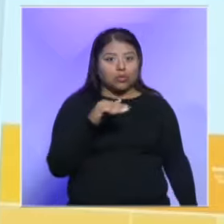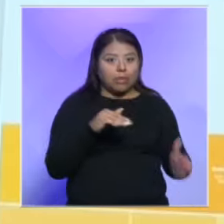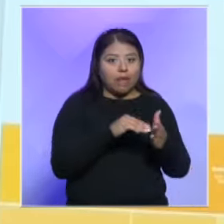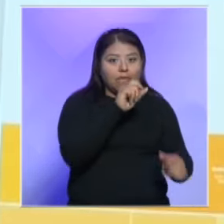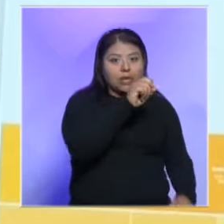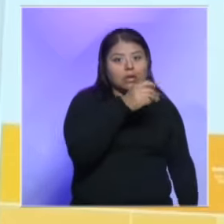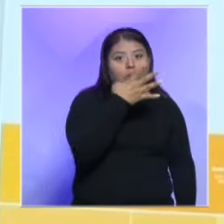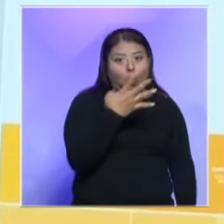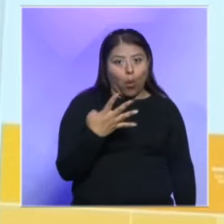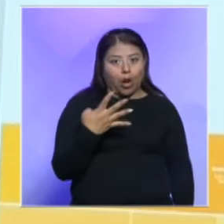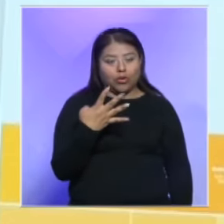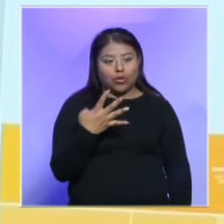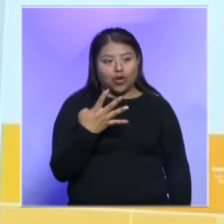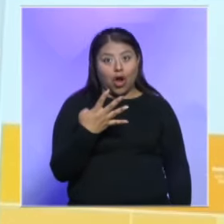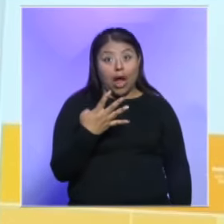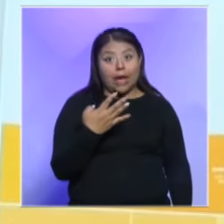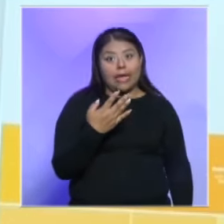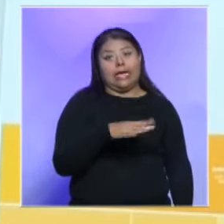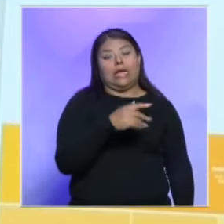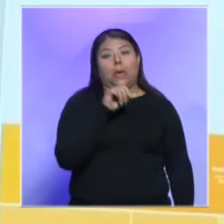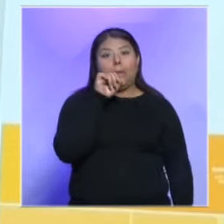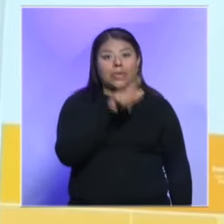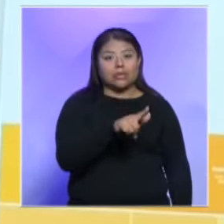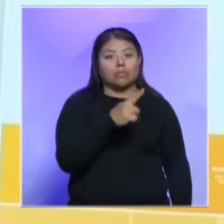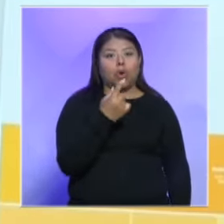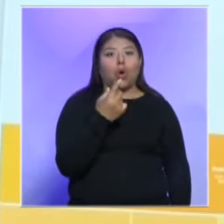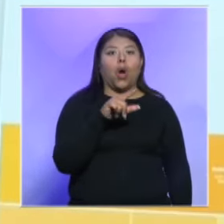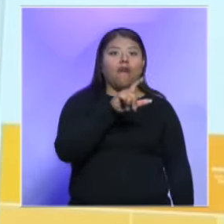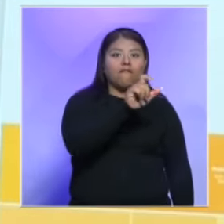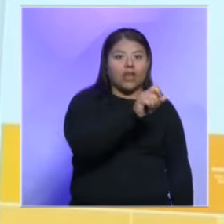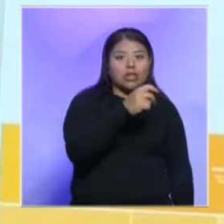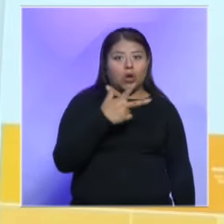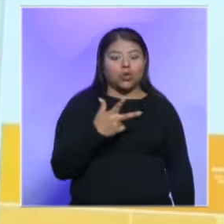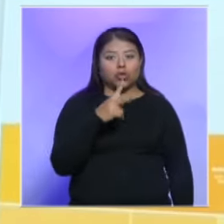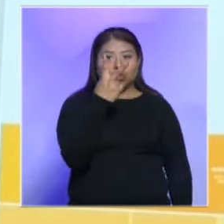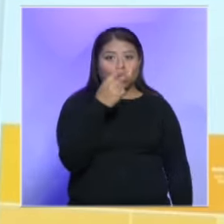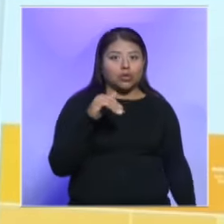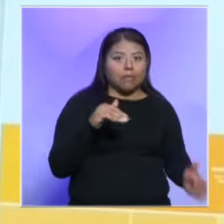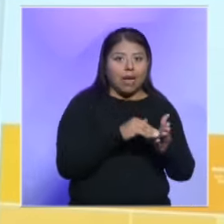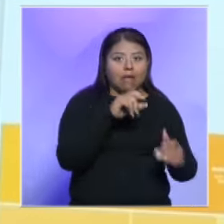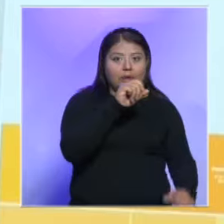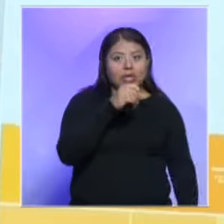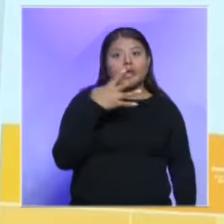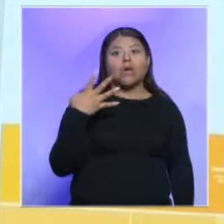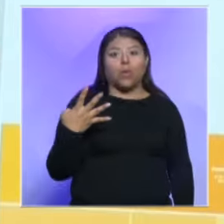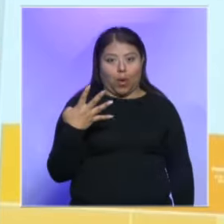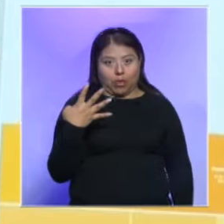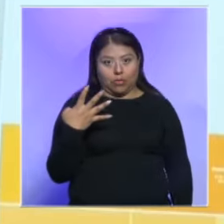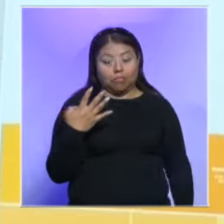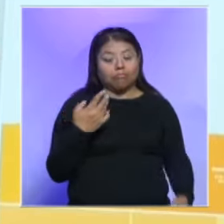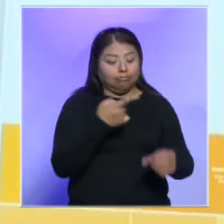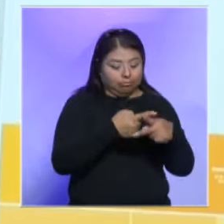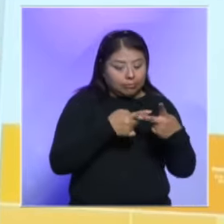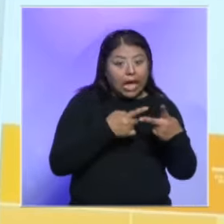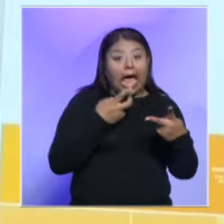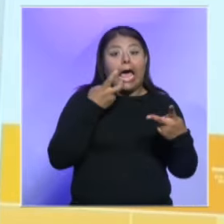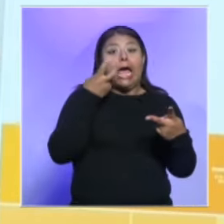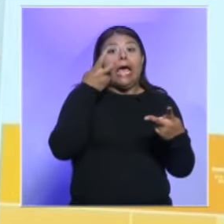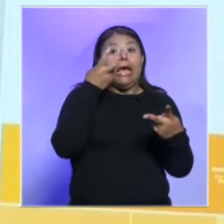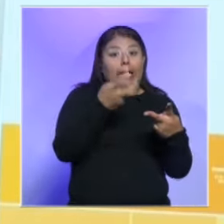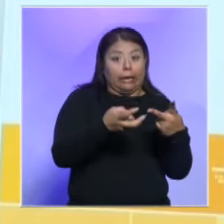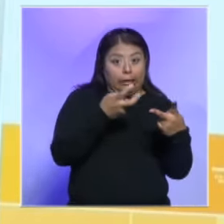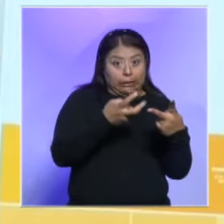28 de 2014 y la 28 de 2024, que esta formulación,